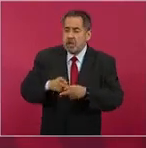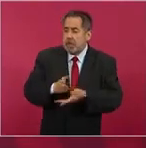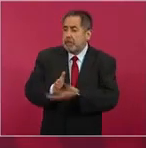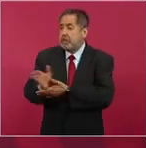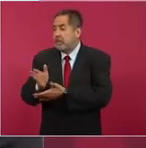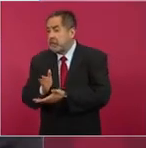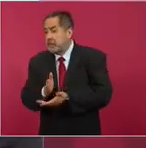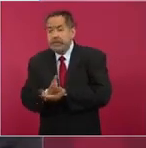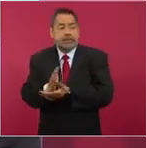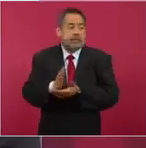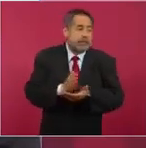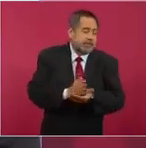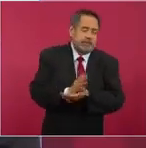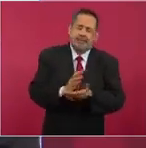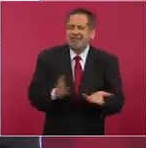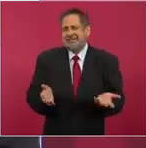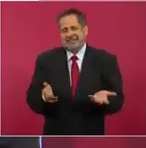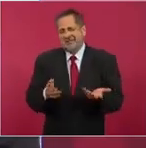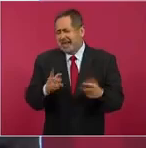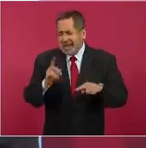Si no cambian eso,